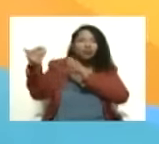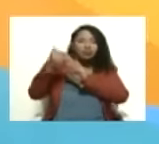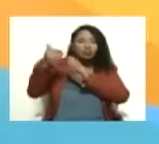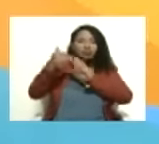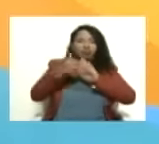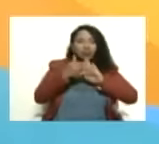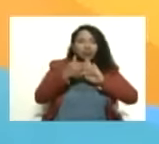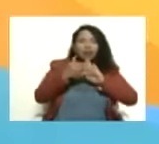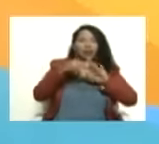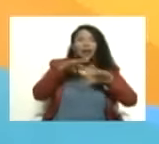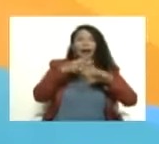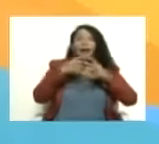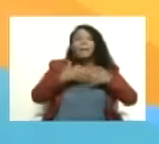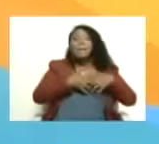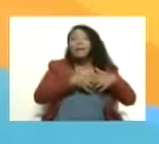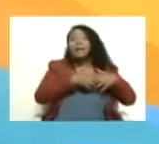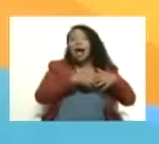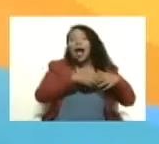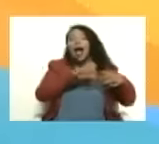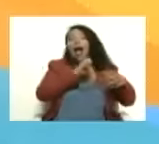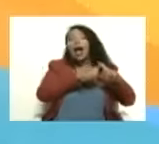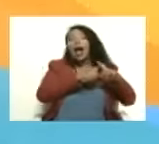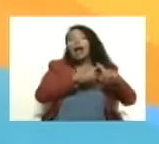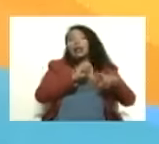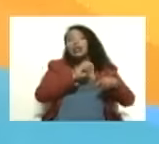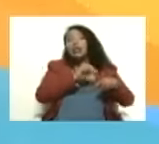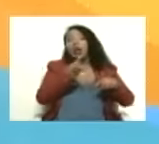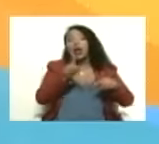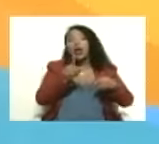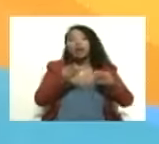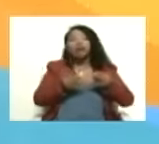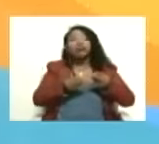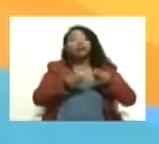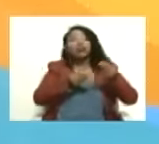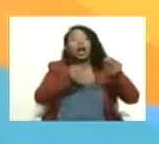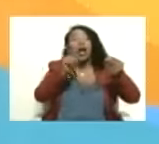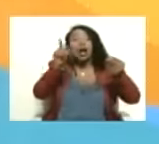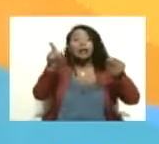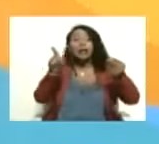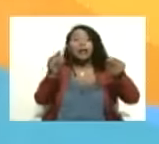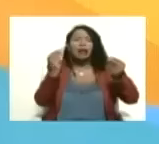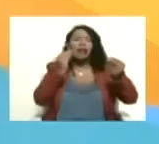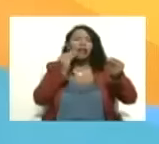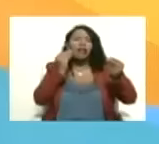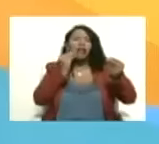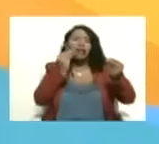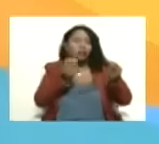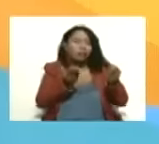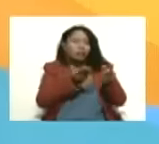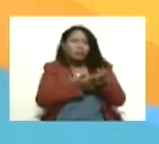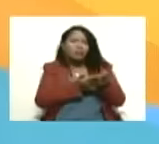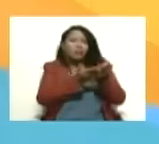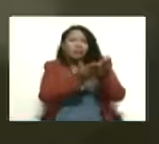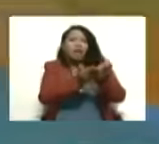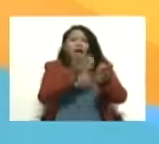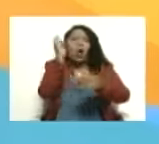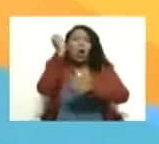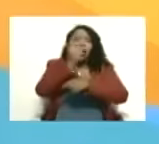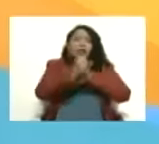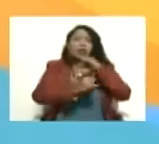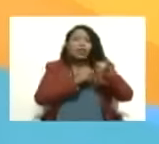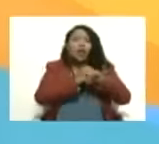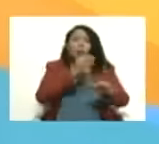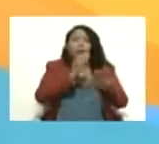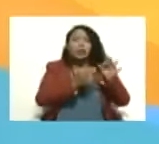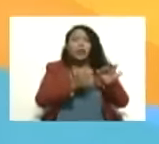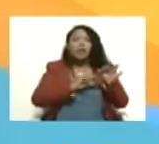la exon móvil que fue quien pagó los abogados que fueron a llevar esa tontería a la Corte Internacional de Justicia